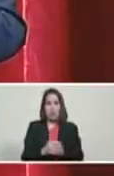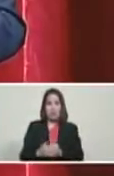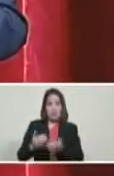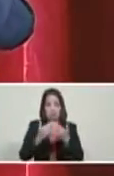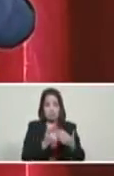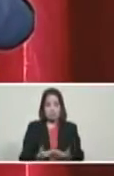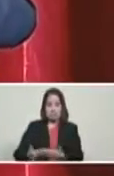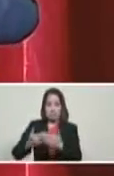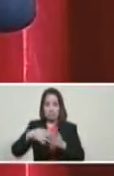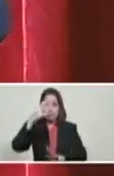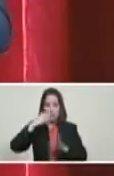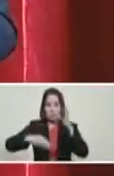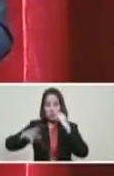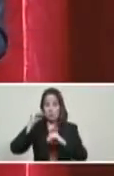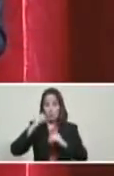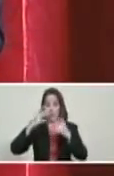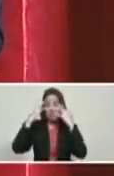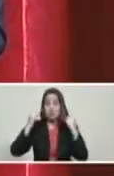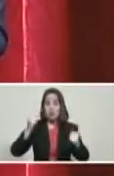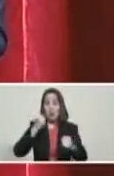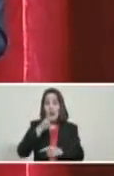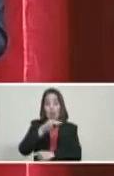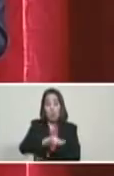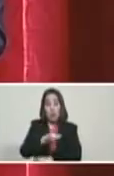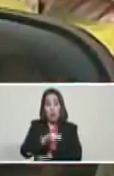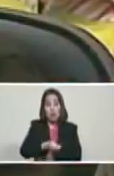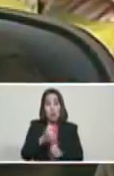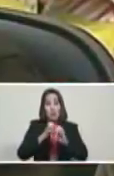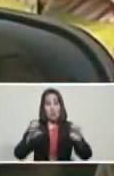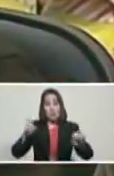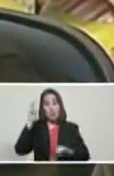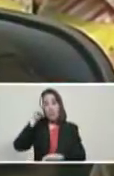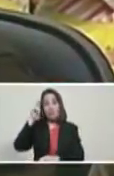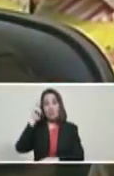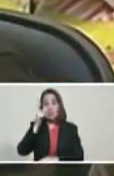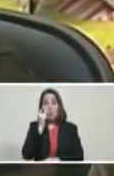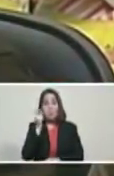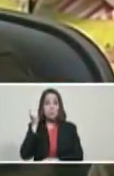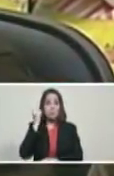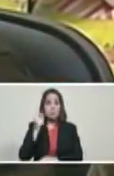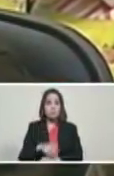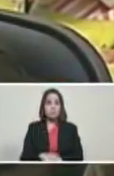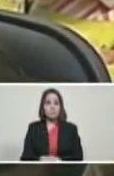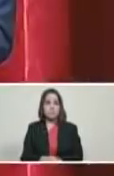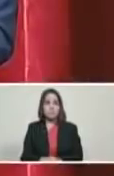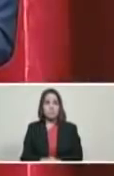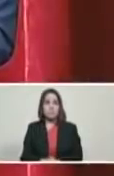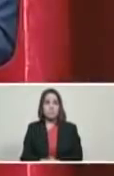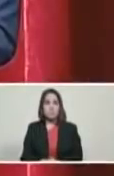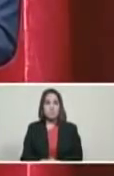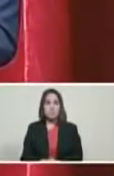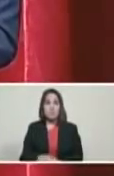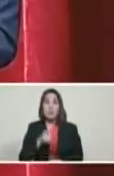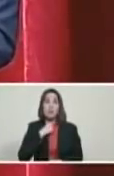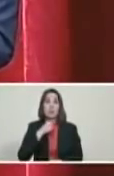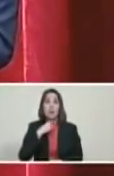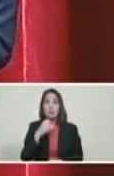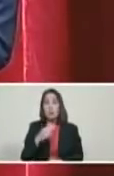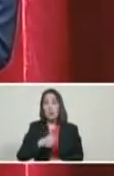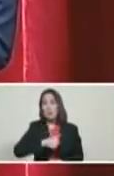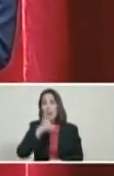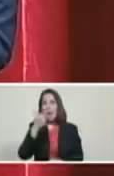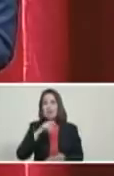Estudiando para graduarse de profesionales de la educación, profesores y profesoras. Aunque a mí me gusta más el concepto de